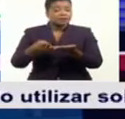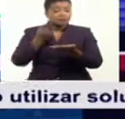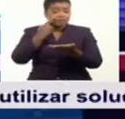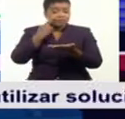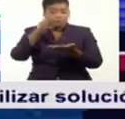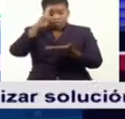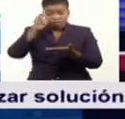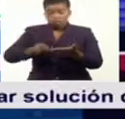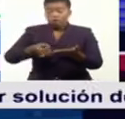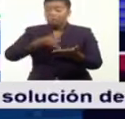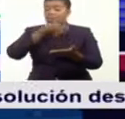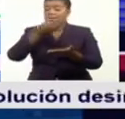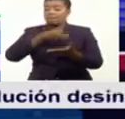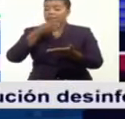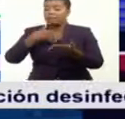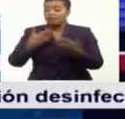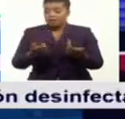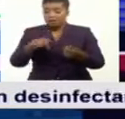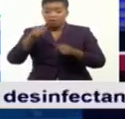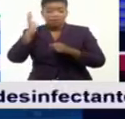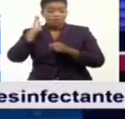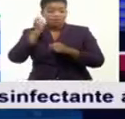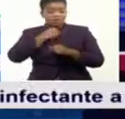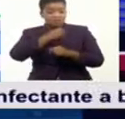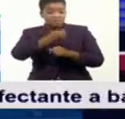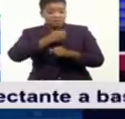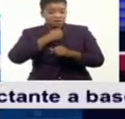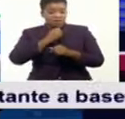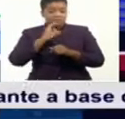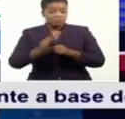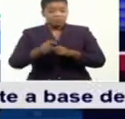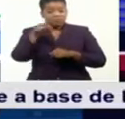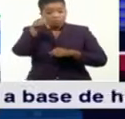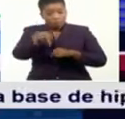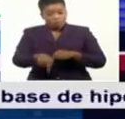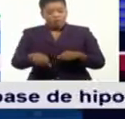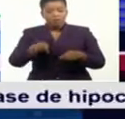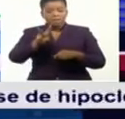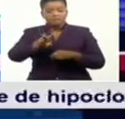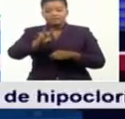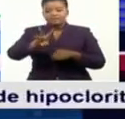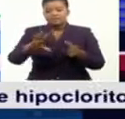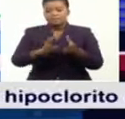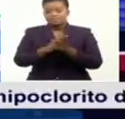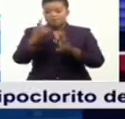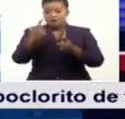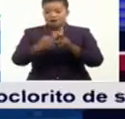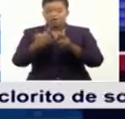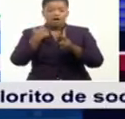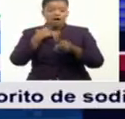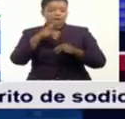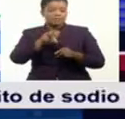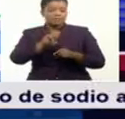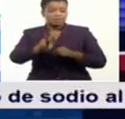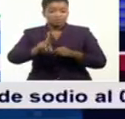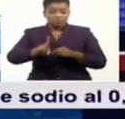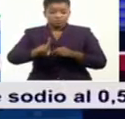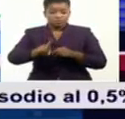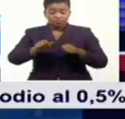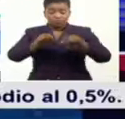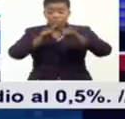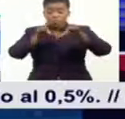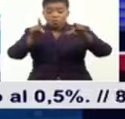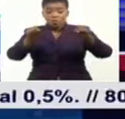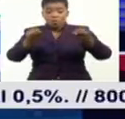Durán García en esta conferencia de prensa correspondiente a hoy, 23 de mayo de 2021. Nuestro país